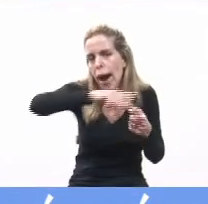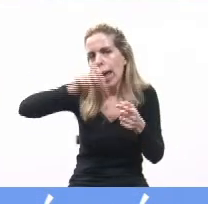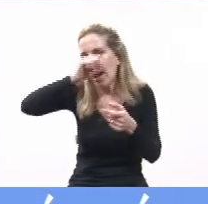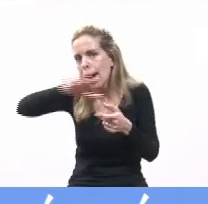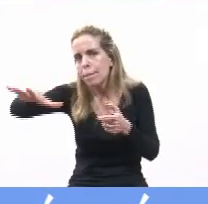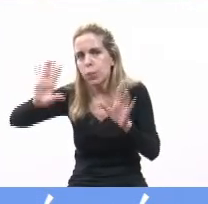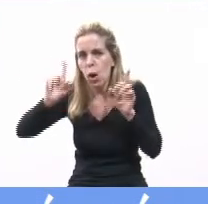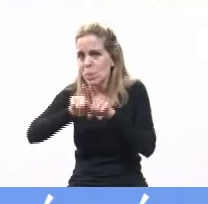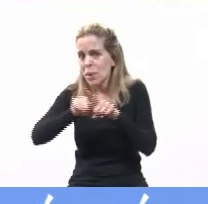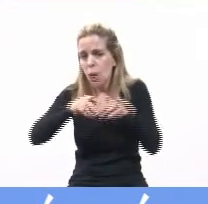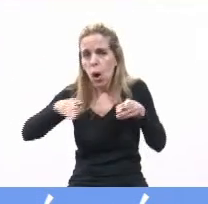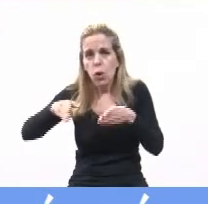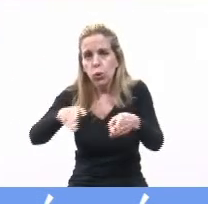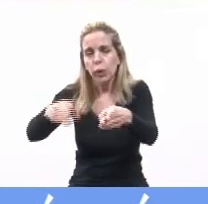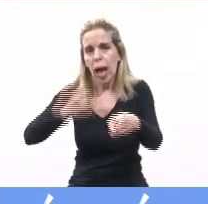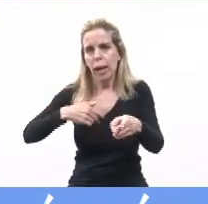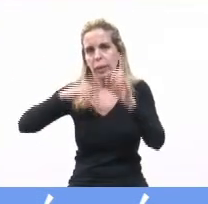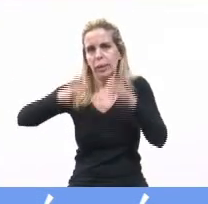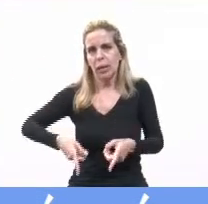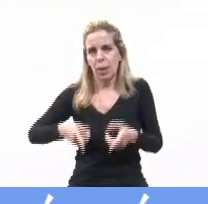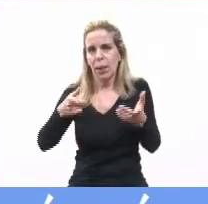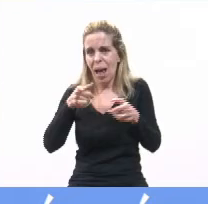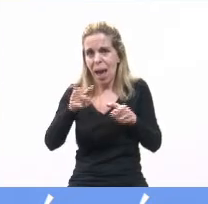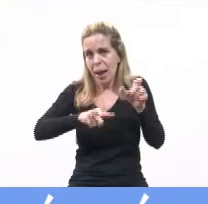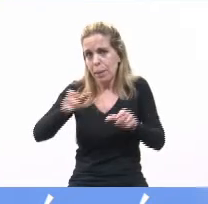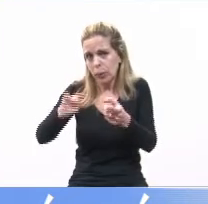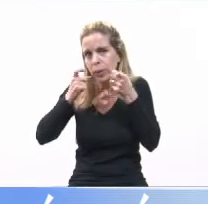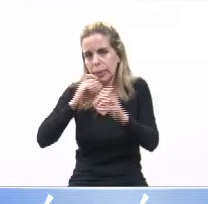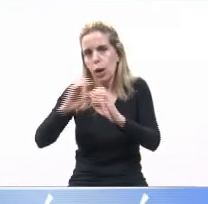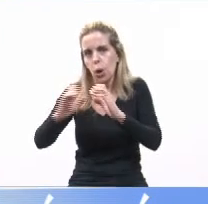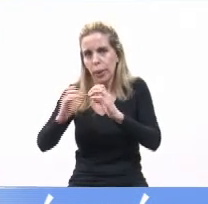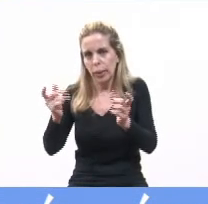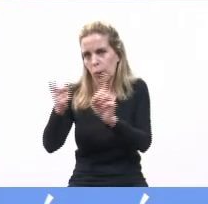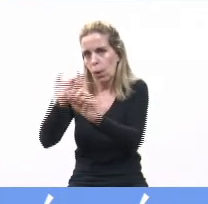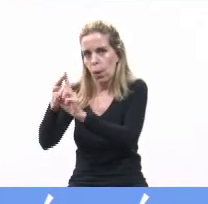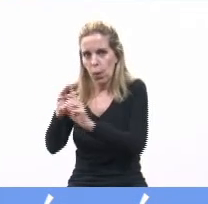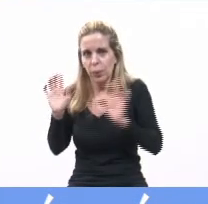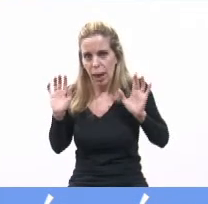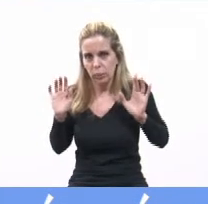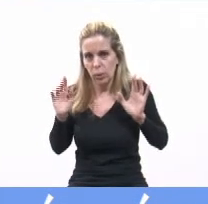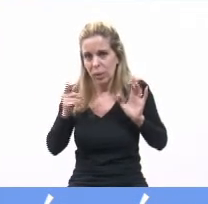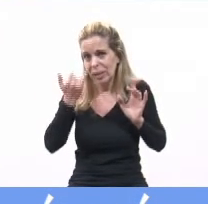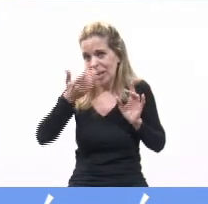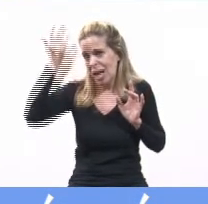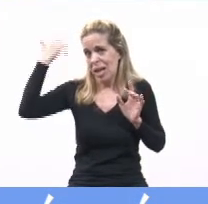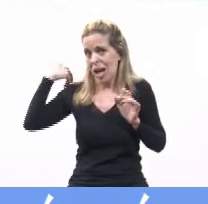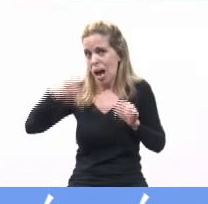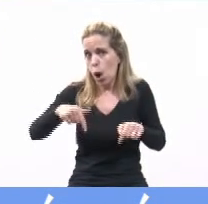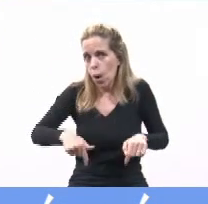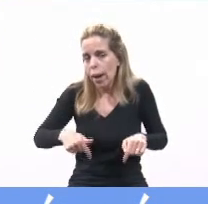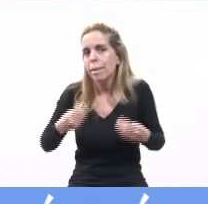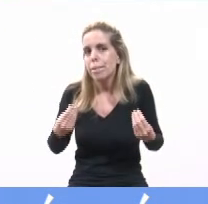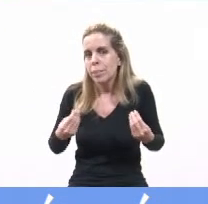servicio en las rutas argentinas donde la gente está de un lado a otro. O sea, aquí es como que estamos, no es la